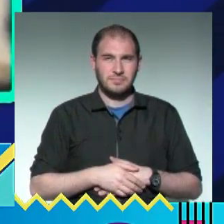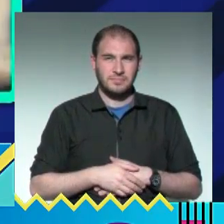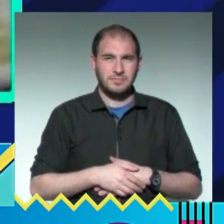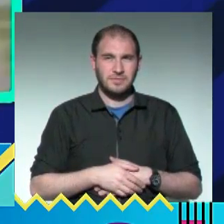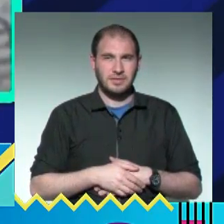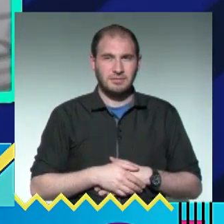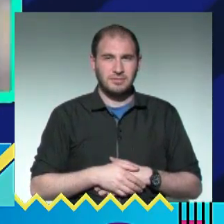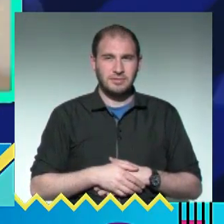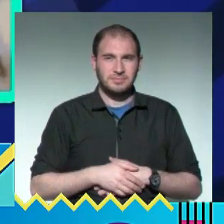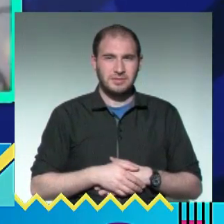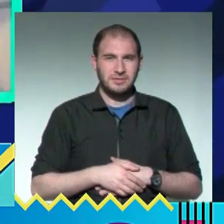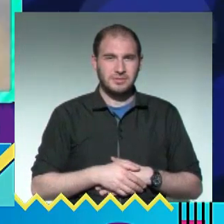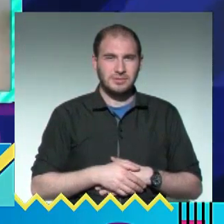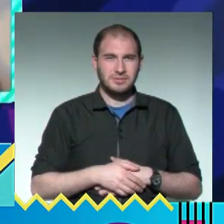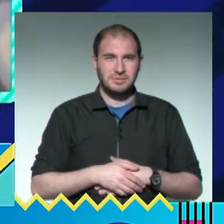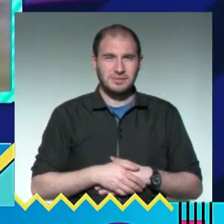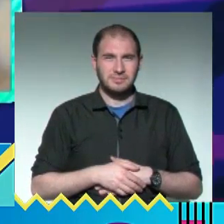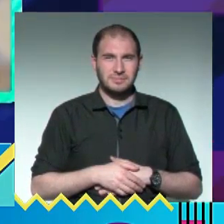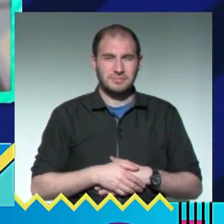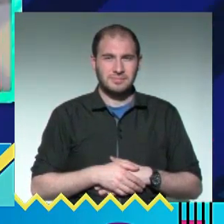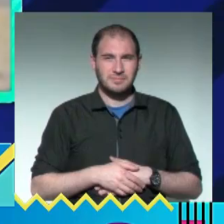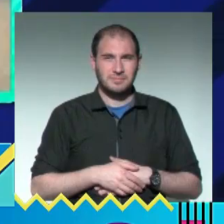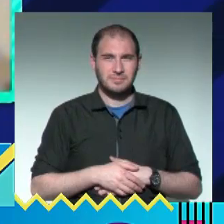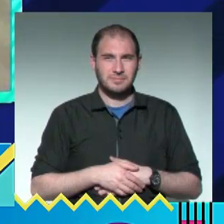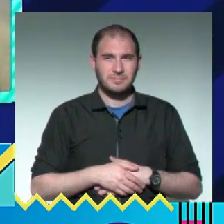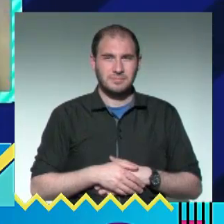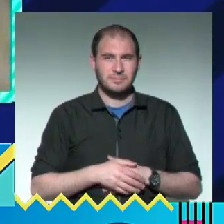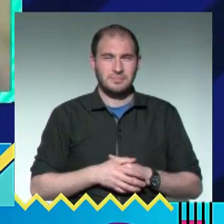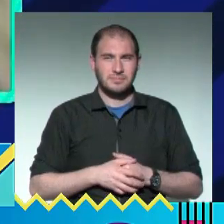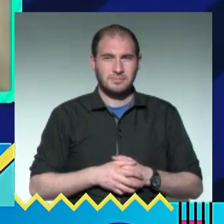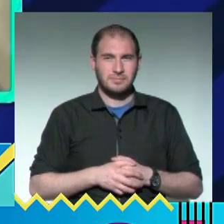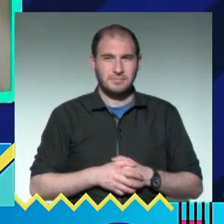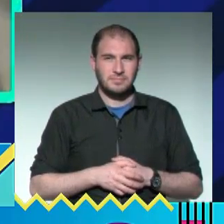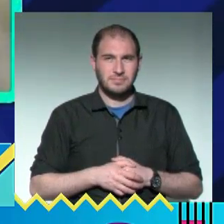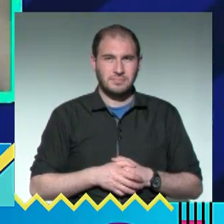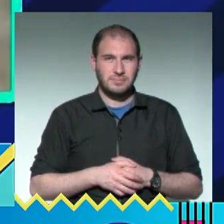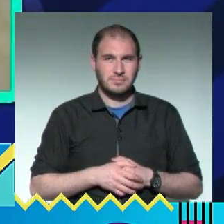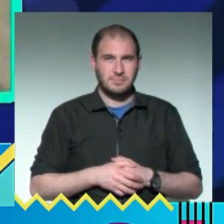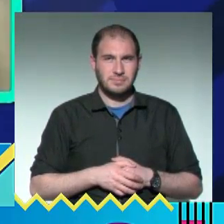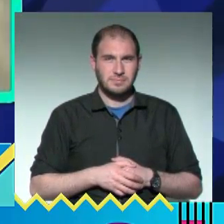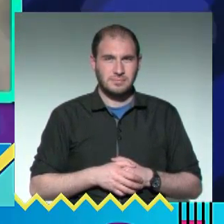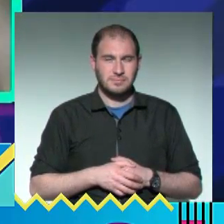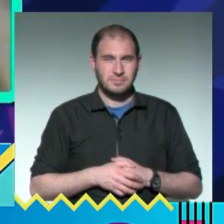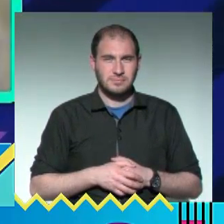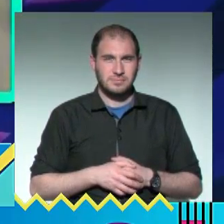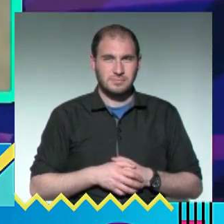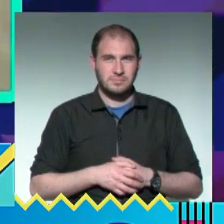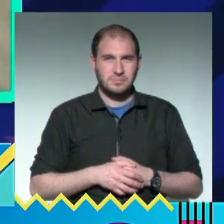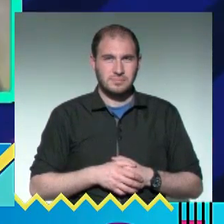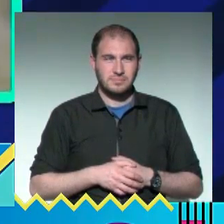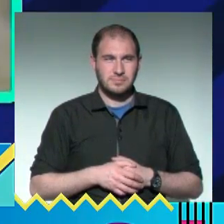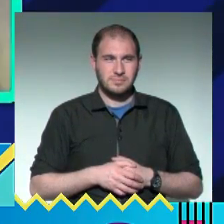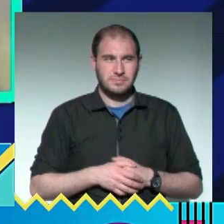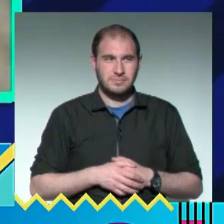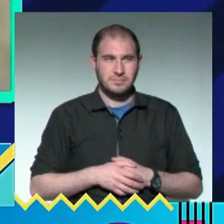mercados es, bueno, querían presupuesto con déficit cero, acá lo tienen. Coincido con Amalia, después hay que ejecutarlo el